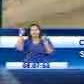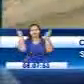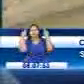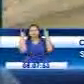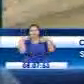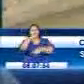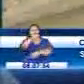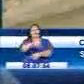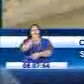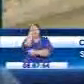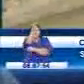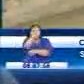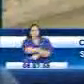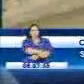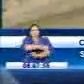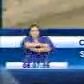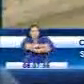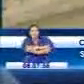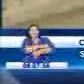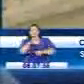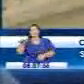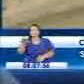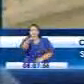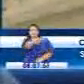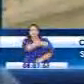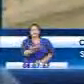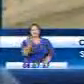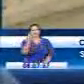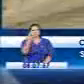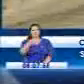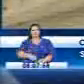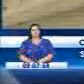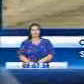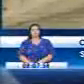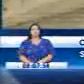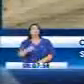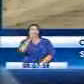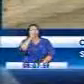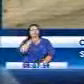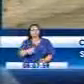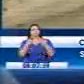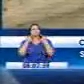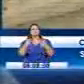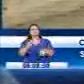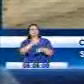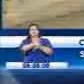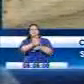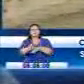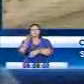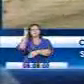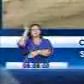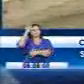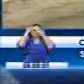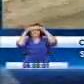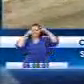de Guayaquil 15 puntos van a estar disponibles para que las personas puedan aprender un poco más de la seguridad y Hugo roselena por